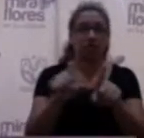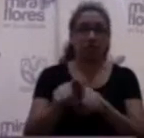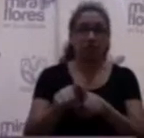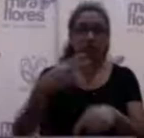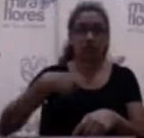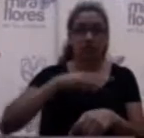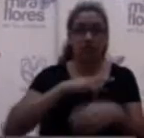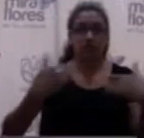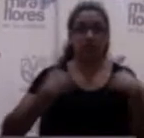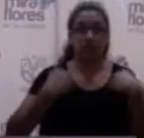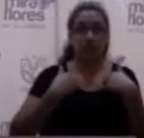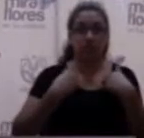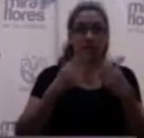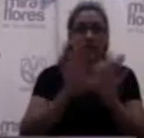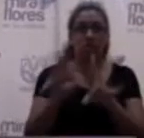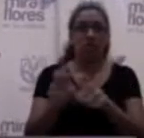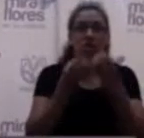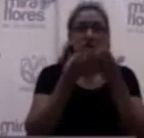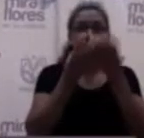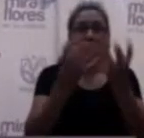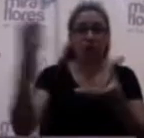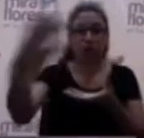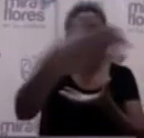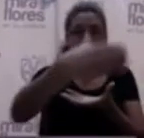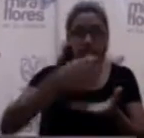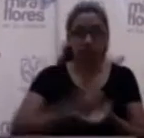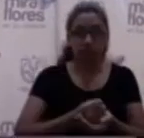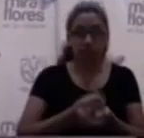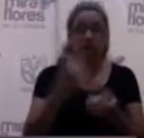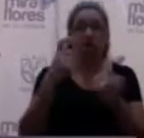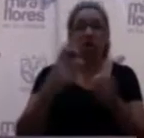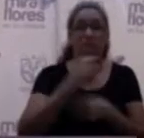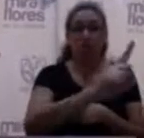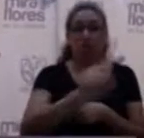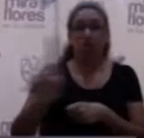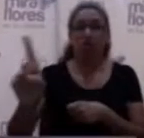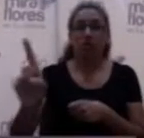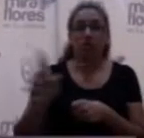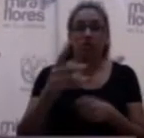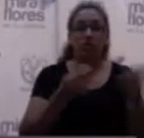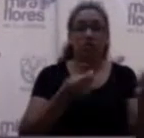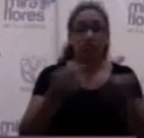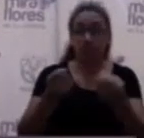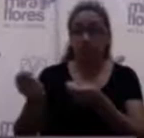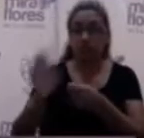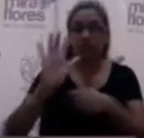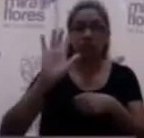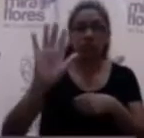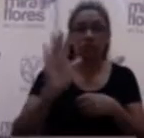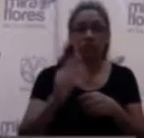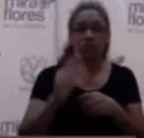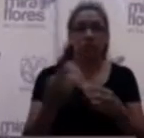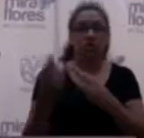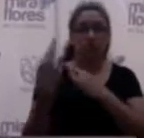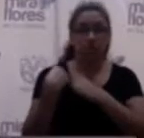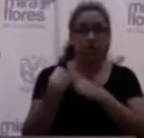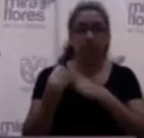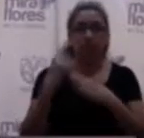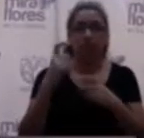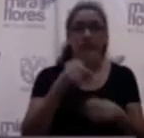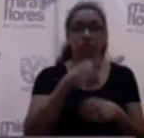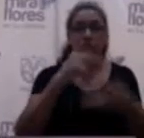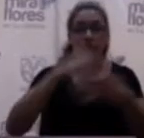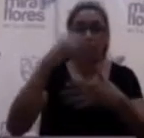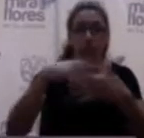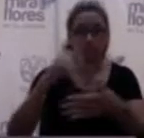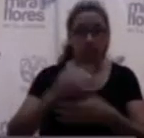fechas referenciales que nosotros tenemos en función a la información que ya se viene recogiendo y trabajando con cada una de las unidades orgánicas que tienen a su cargo la